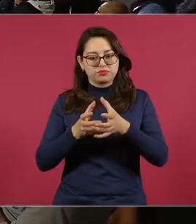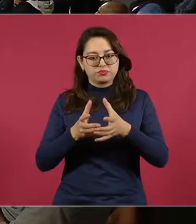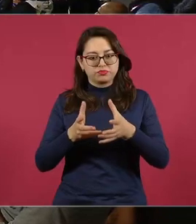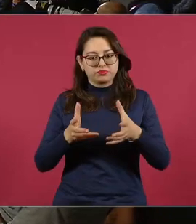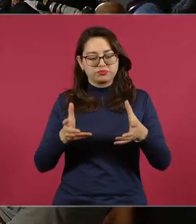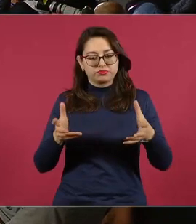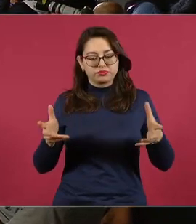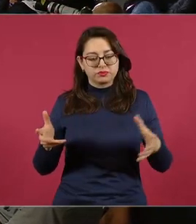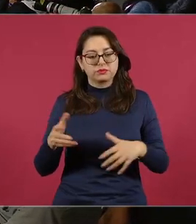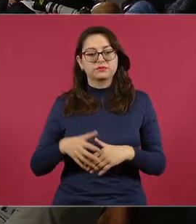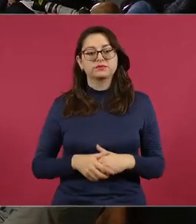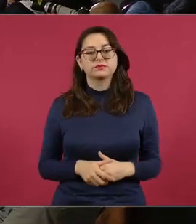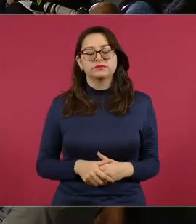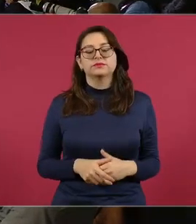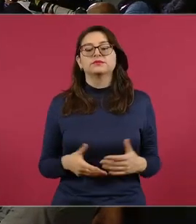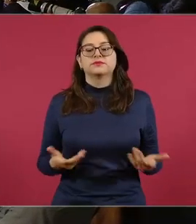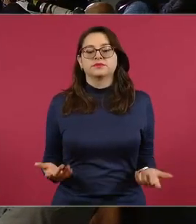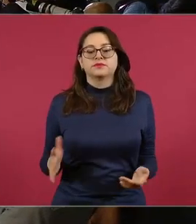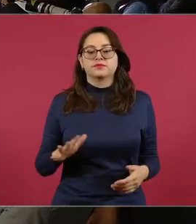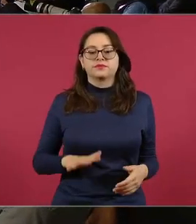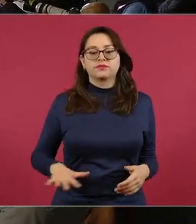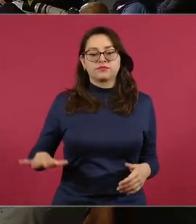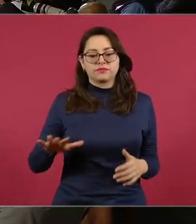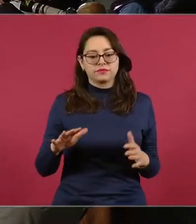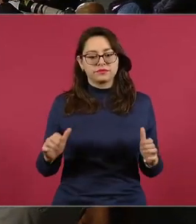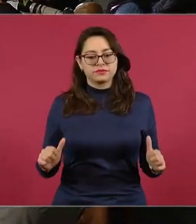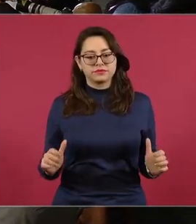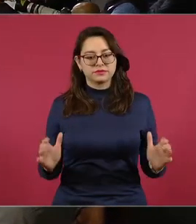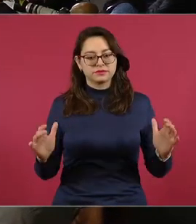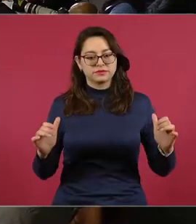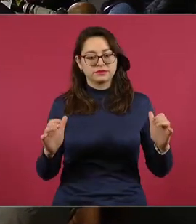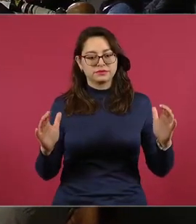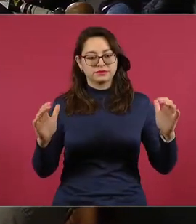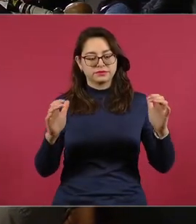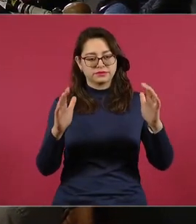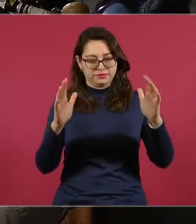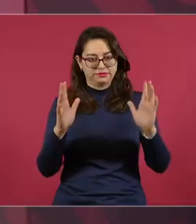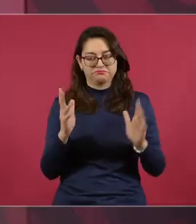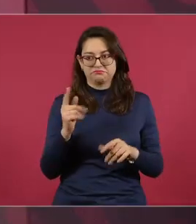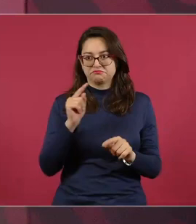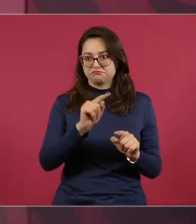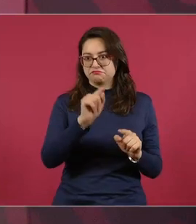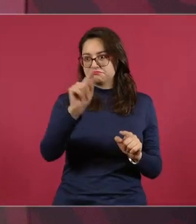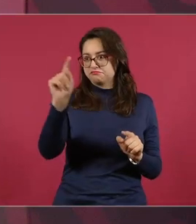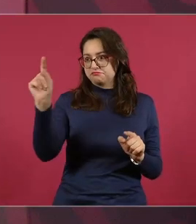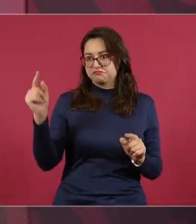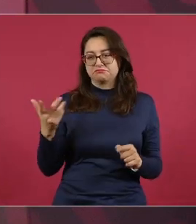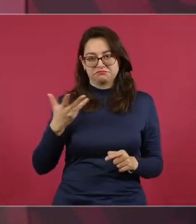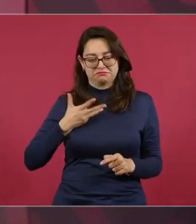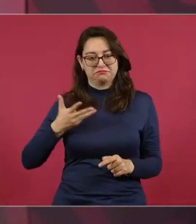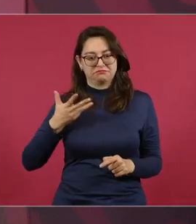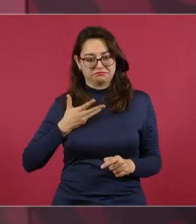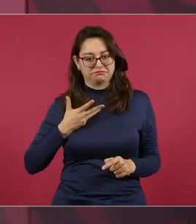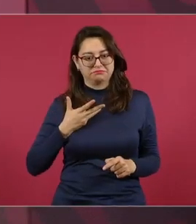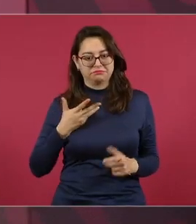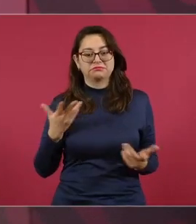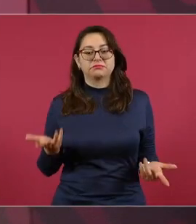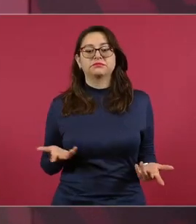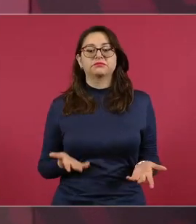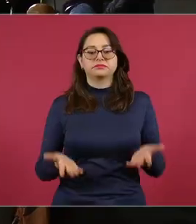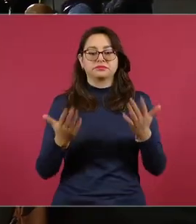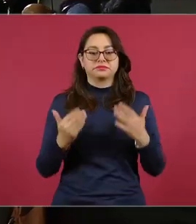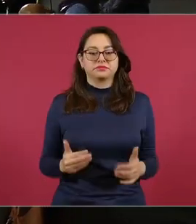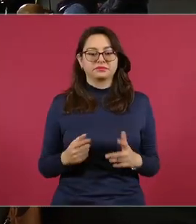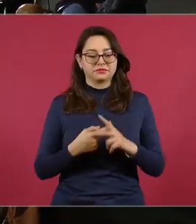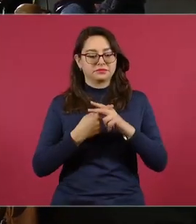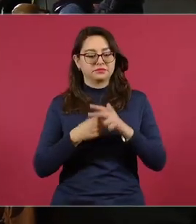que son las zonas arqueológicas. Entonces vamos a empezar y es Ariana, ¿no?